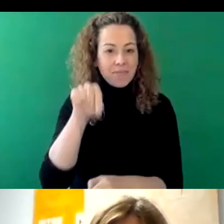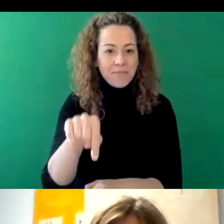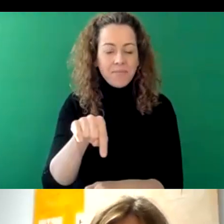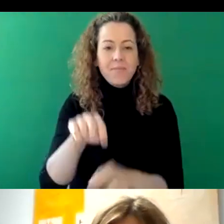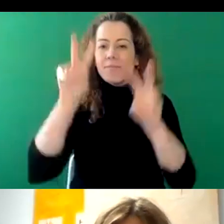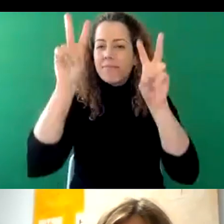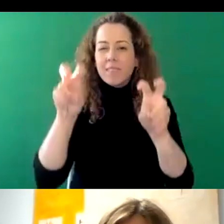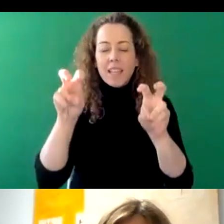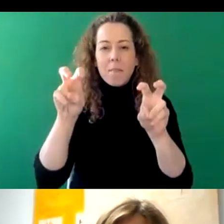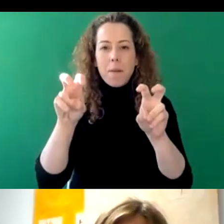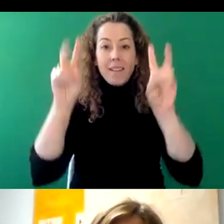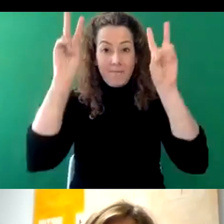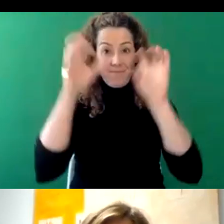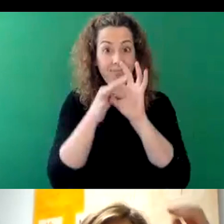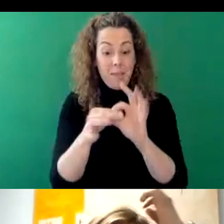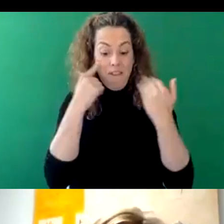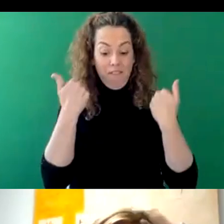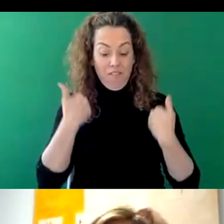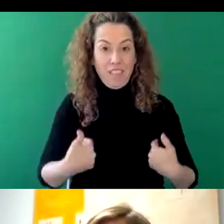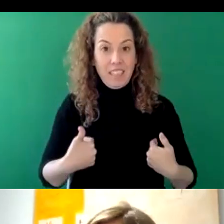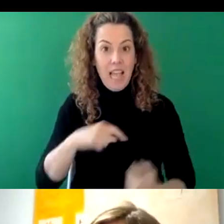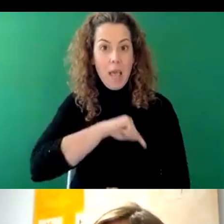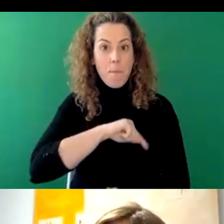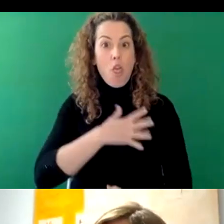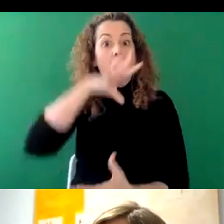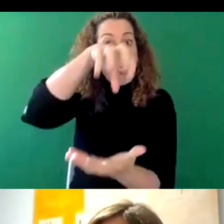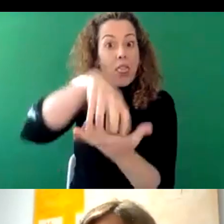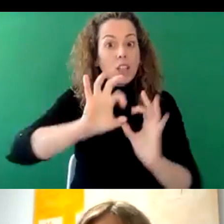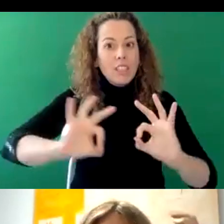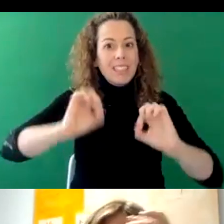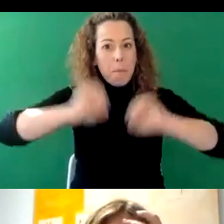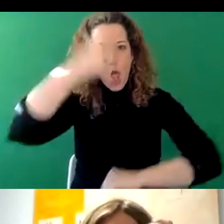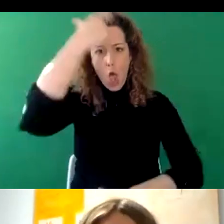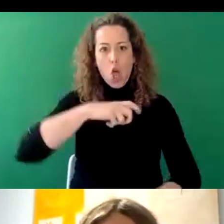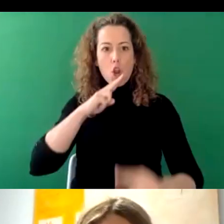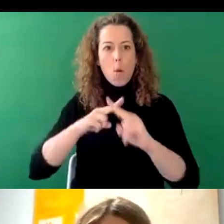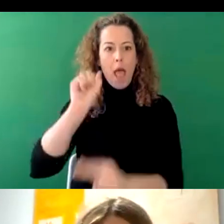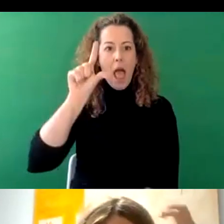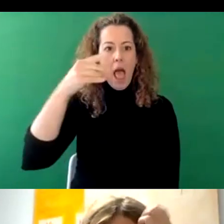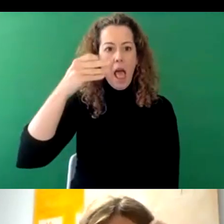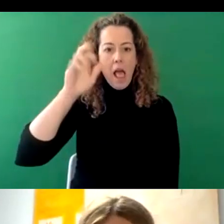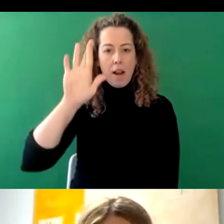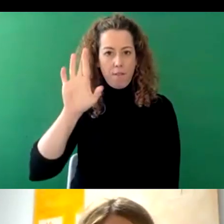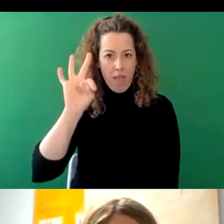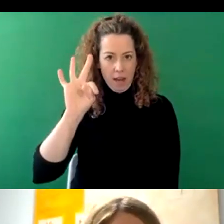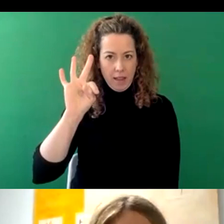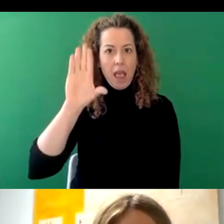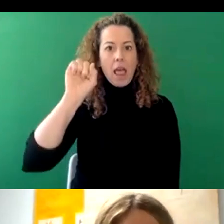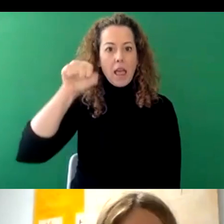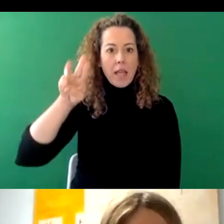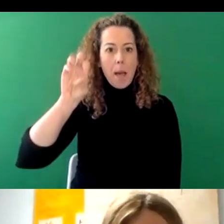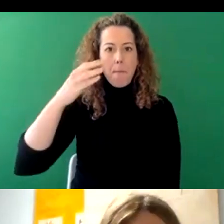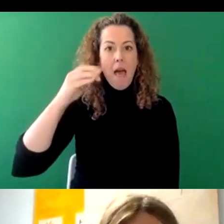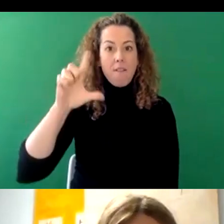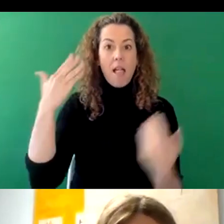sobre contención emocional y física en centros de mayores. Yo soy Albert Campabadal, presidente del Consejo Español para la Defensa de